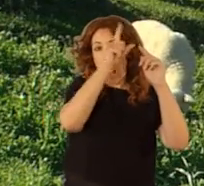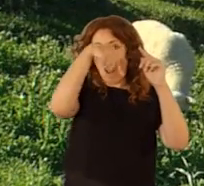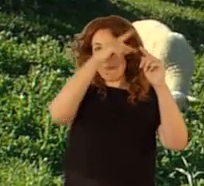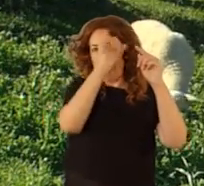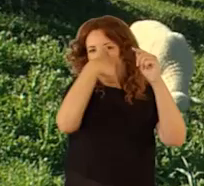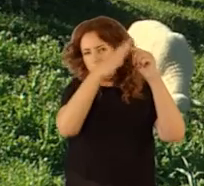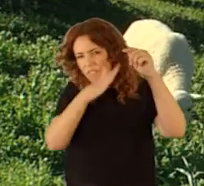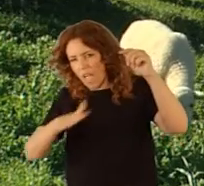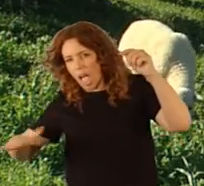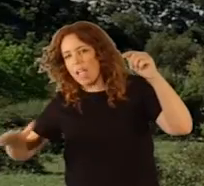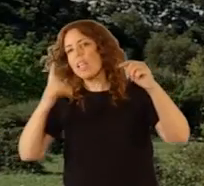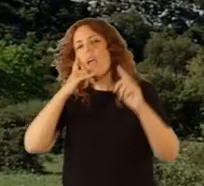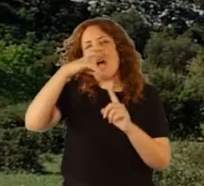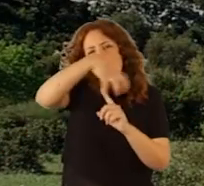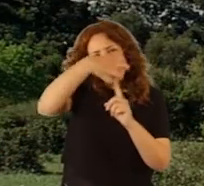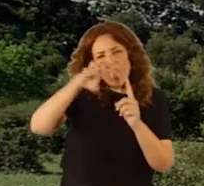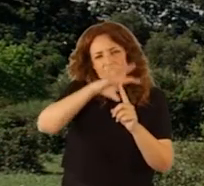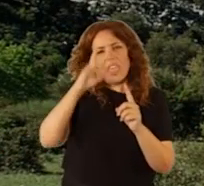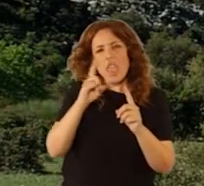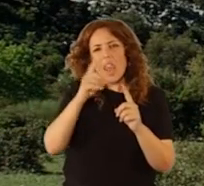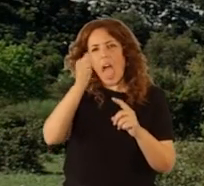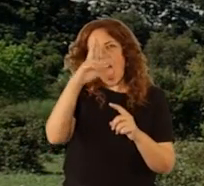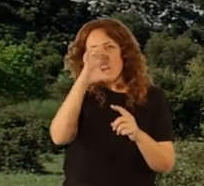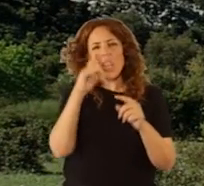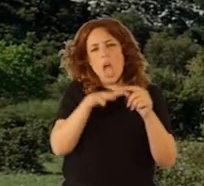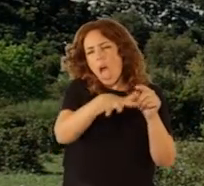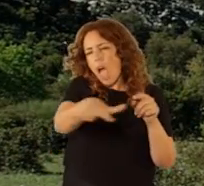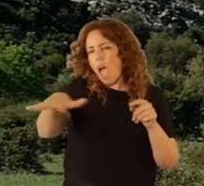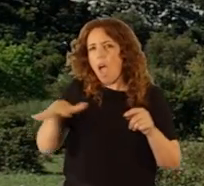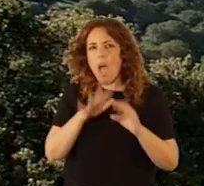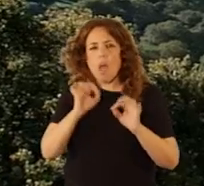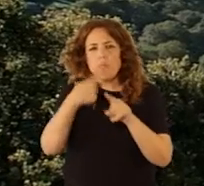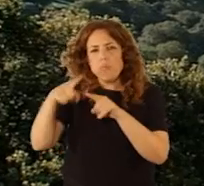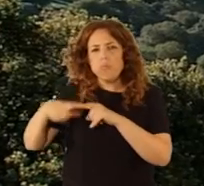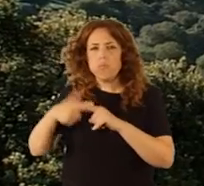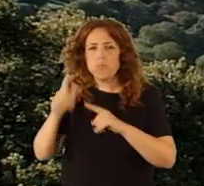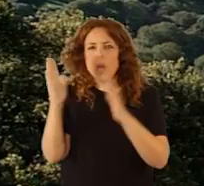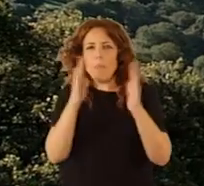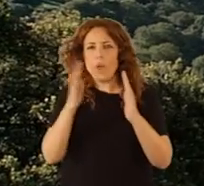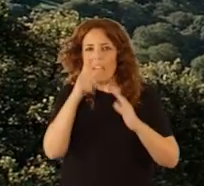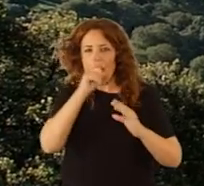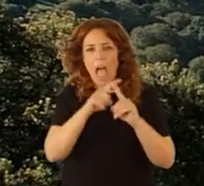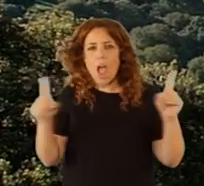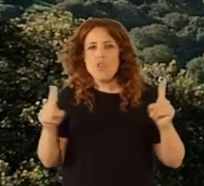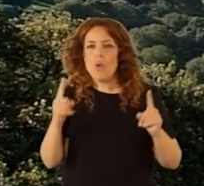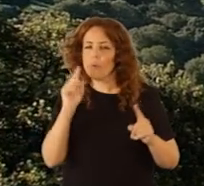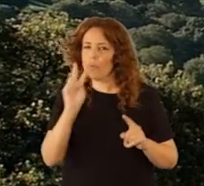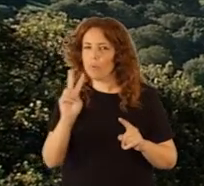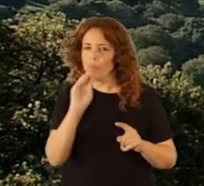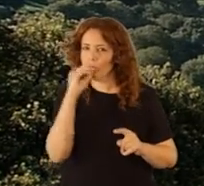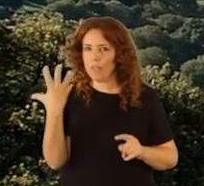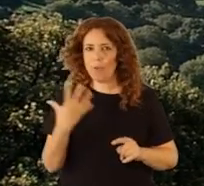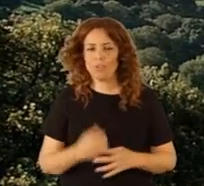el valle su paisaje de Encinas quejigos y arces es excepcionalmente hermoso en las distintas estaciones del